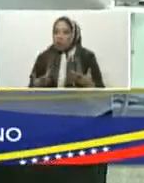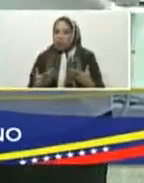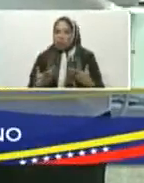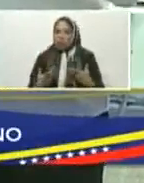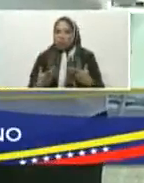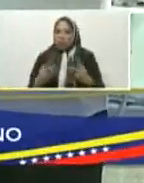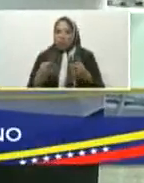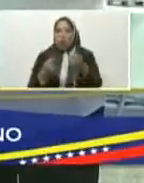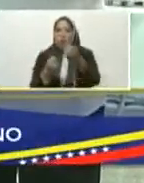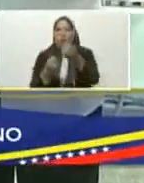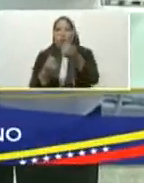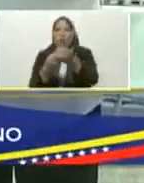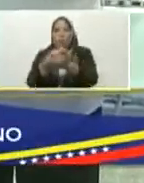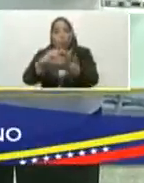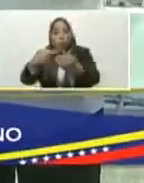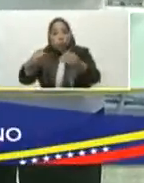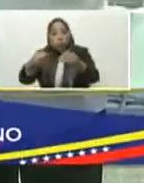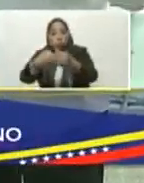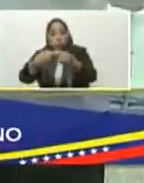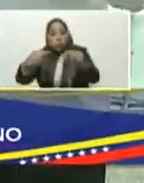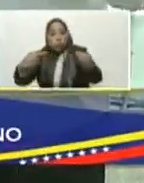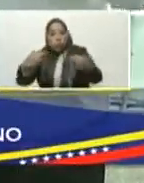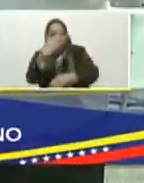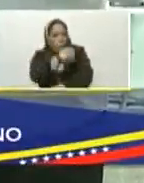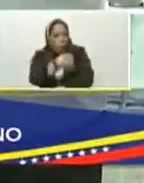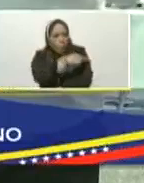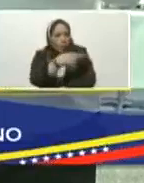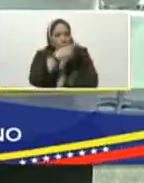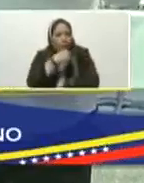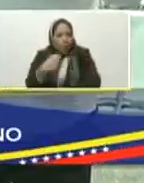Jeringas. Que un hospital no tenga jeringas.